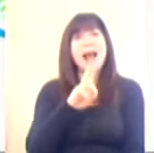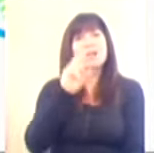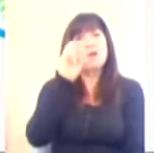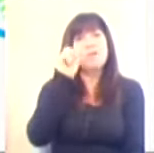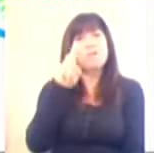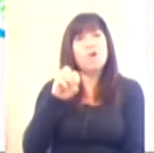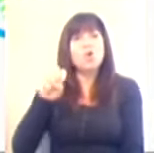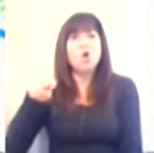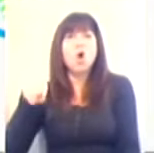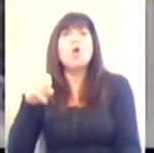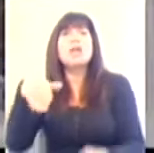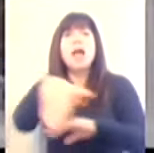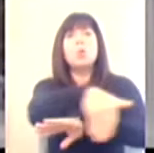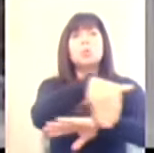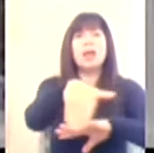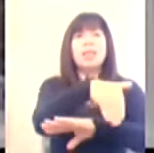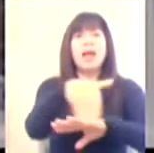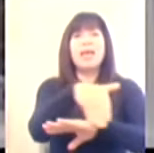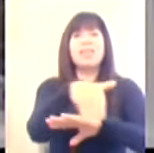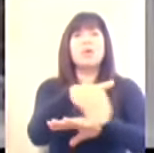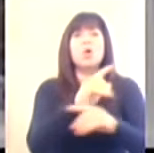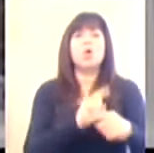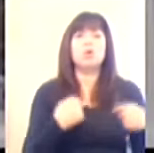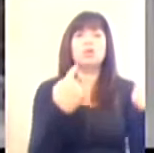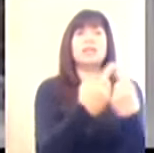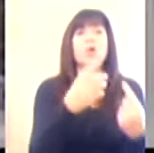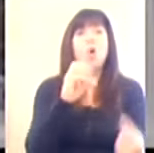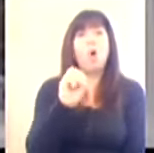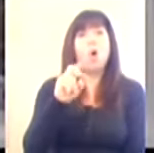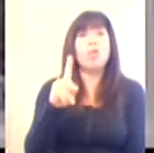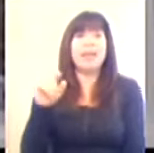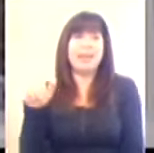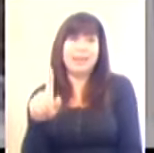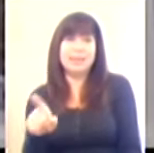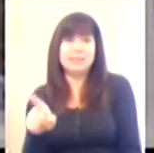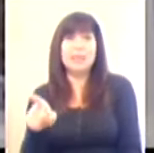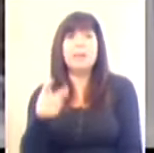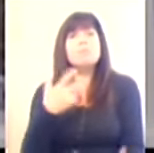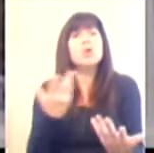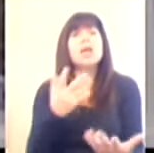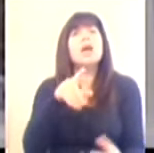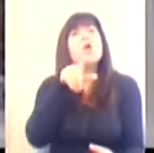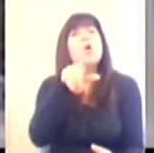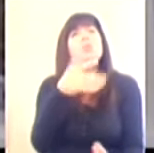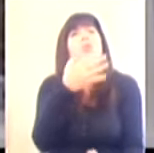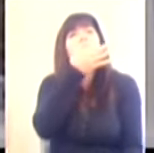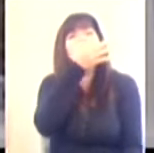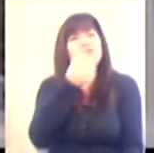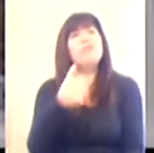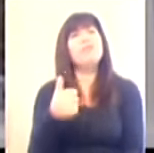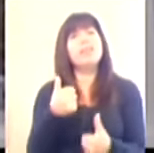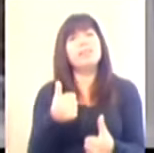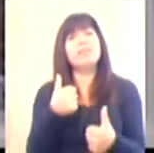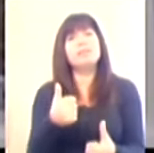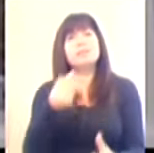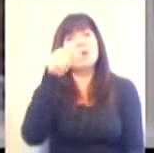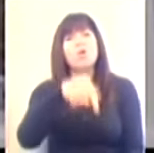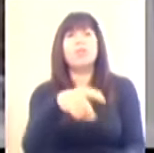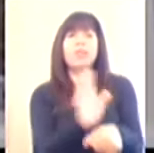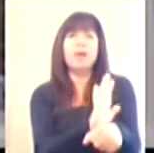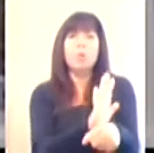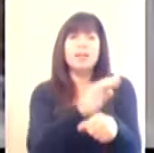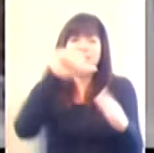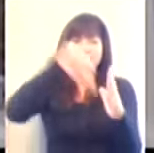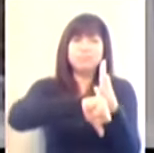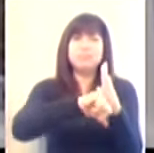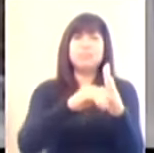contexto de los ODS, porque como tú bien has señalado, hoy día estamos en cuarentena por el